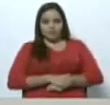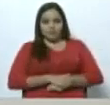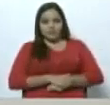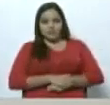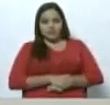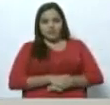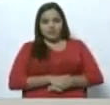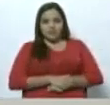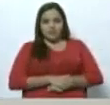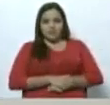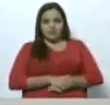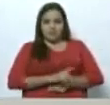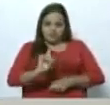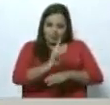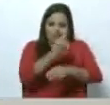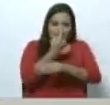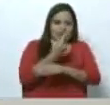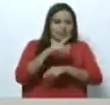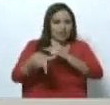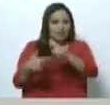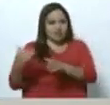Las perversas primera y segunda vuelta.